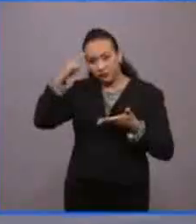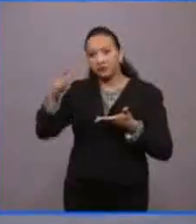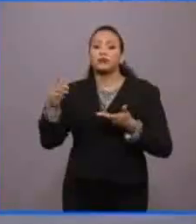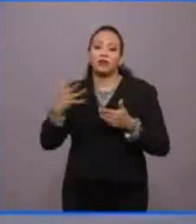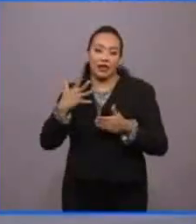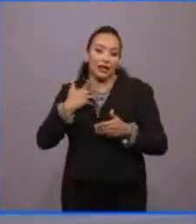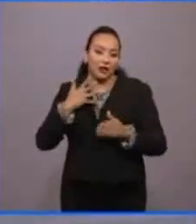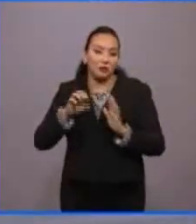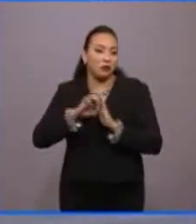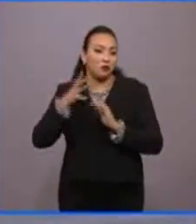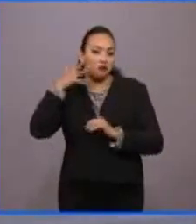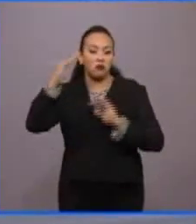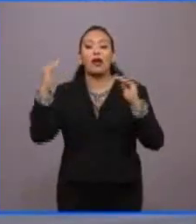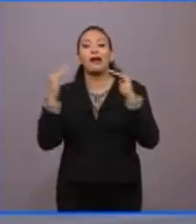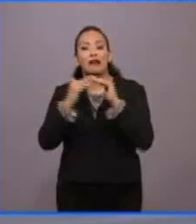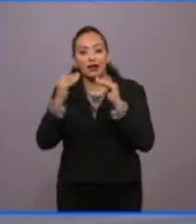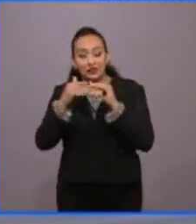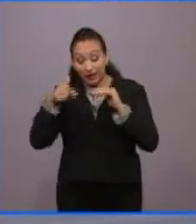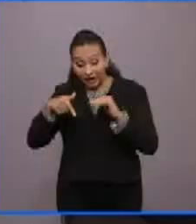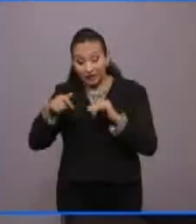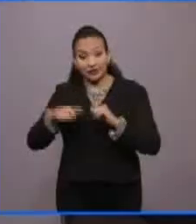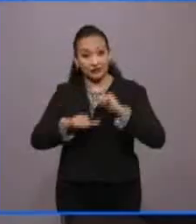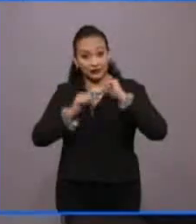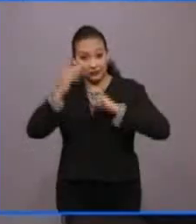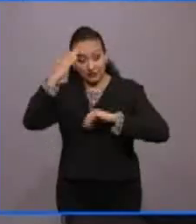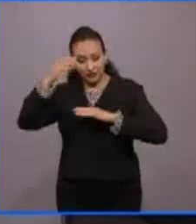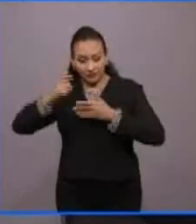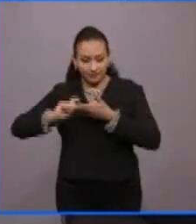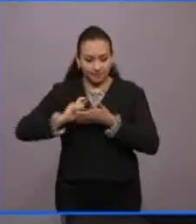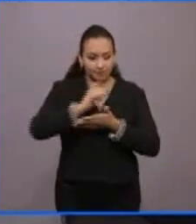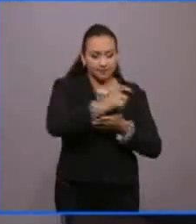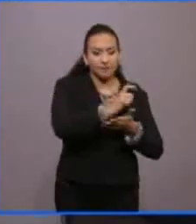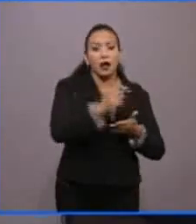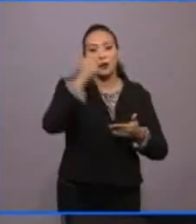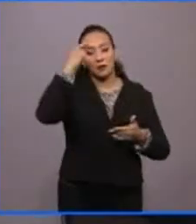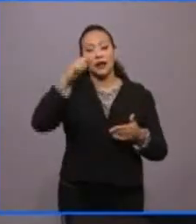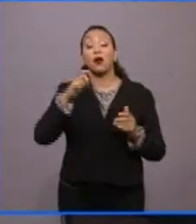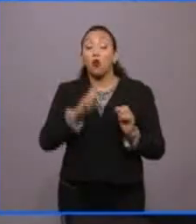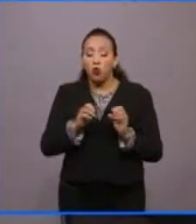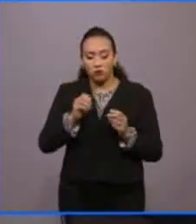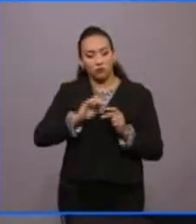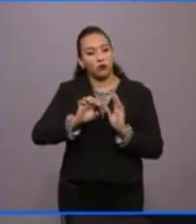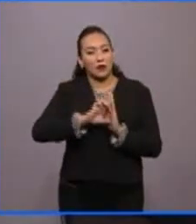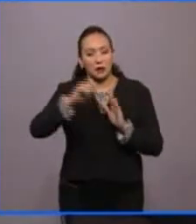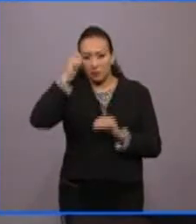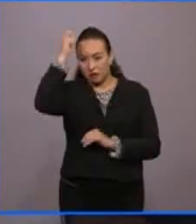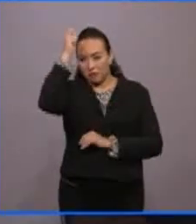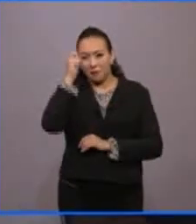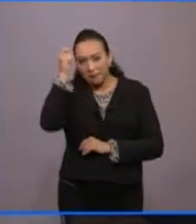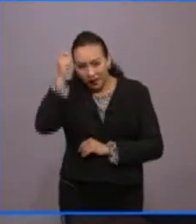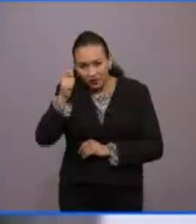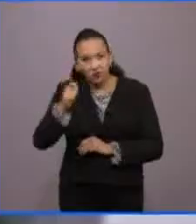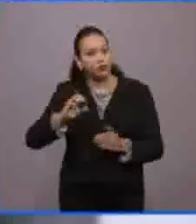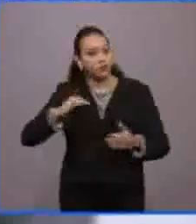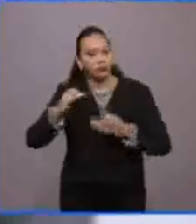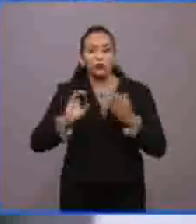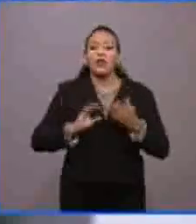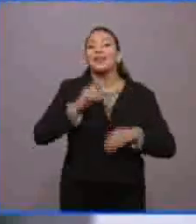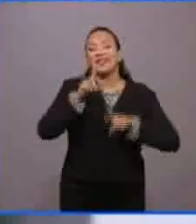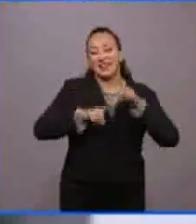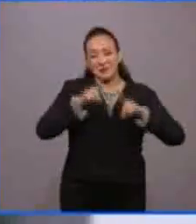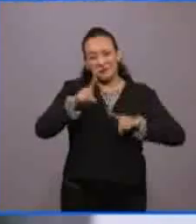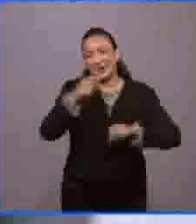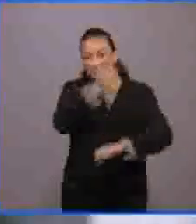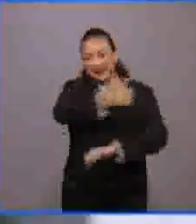a favor de los trabajadores, con el fin de que se destinen a la contratación de la pensión o a su entrega en una sola exhibición según